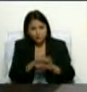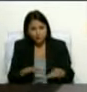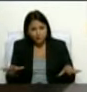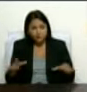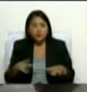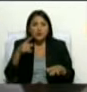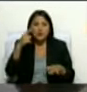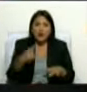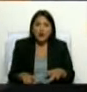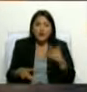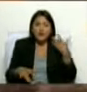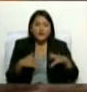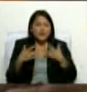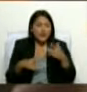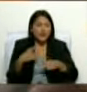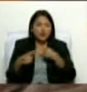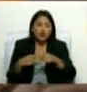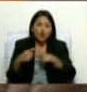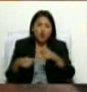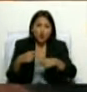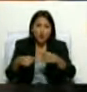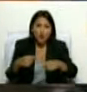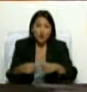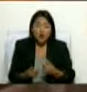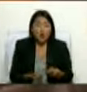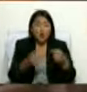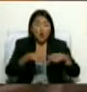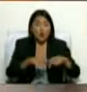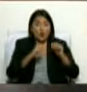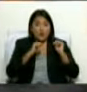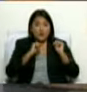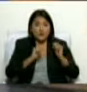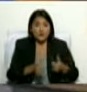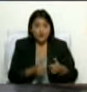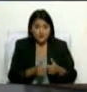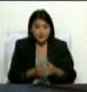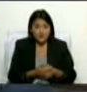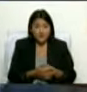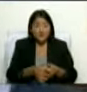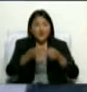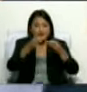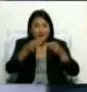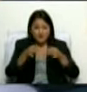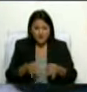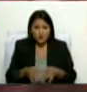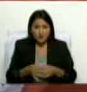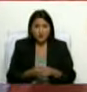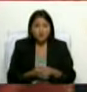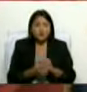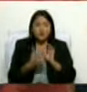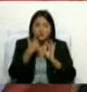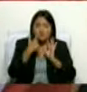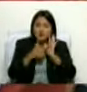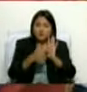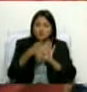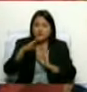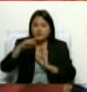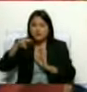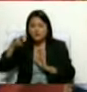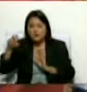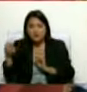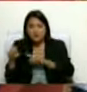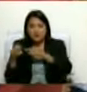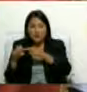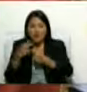agenda diaria, y hoy iniciamos. Parte de esa agenda es el acto de ratificación ante el CNEET del compromiso que